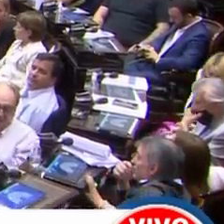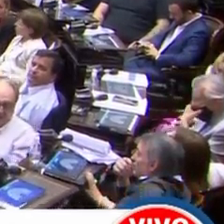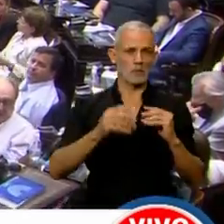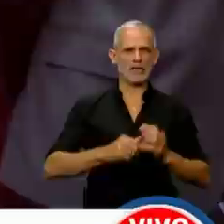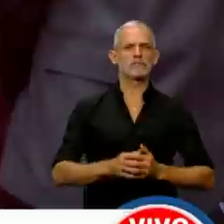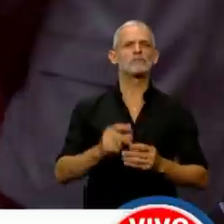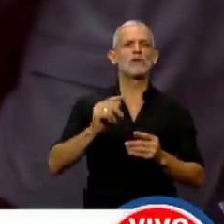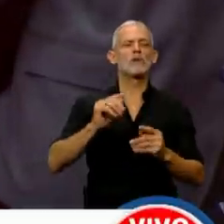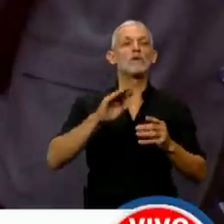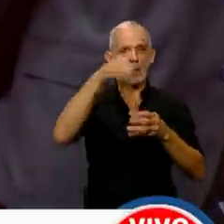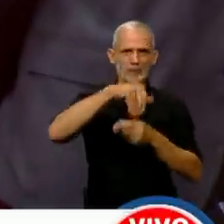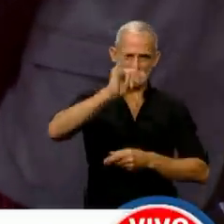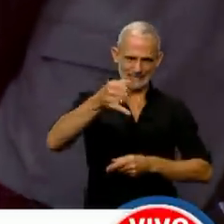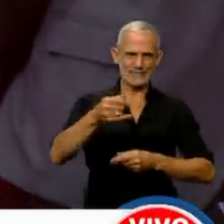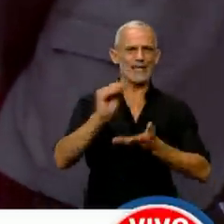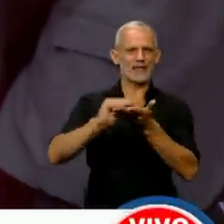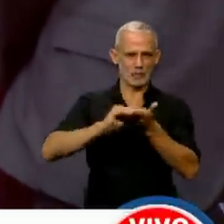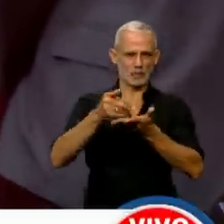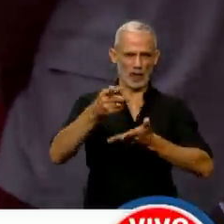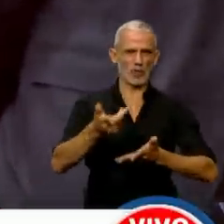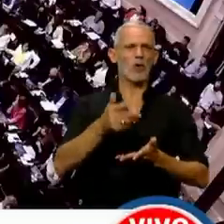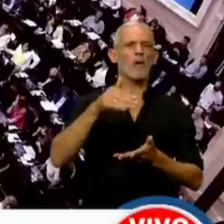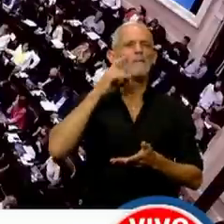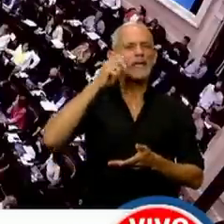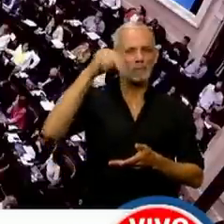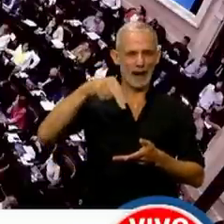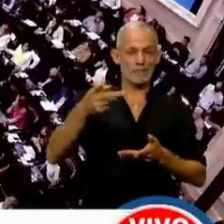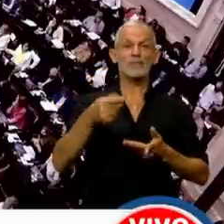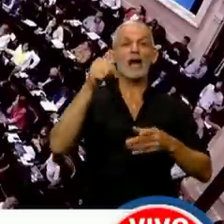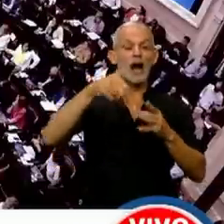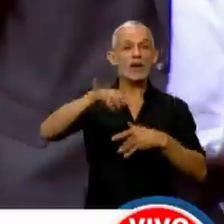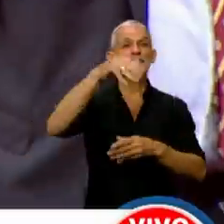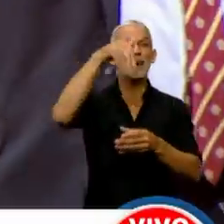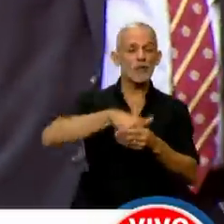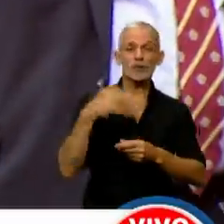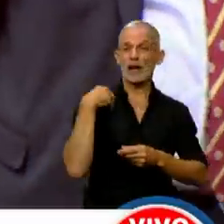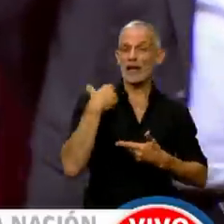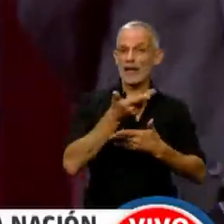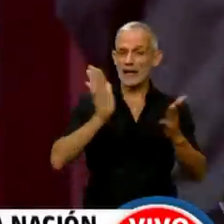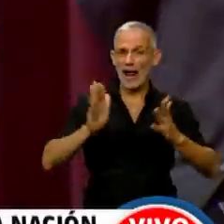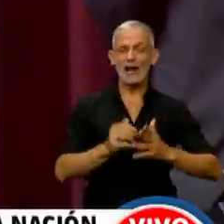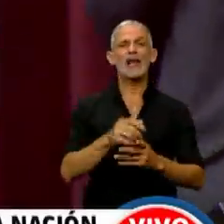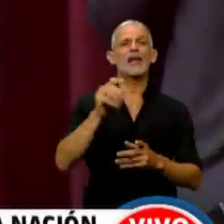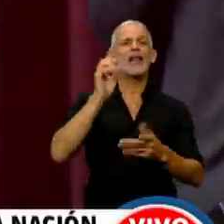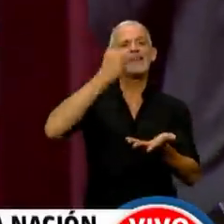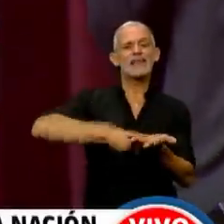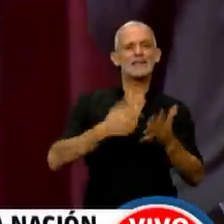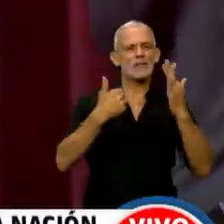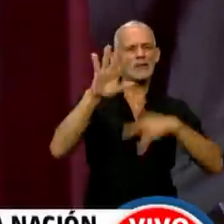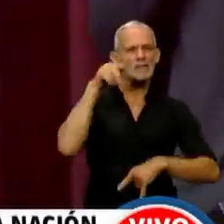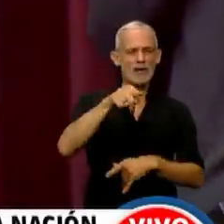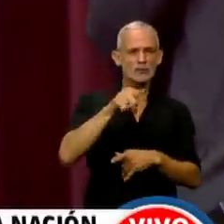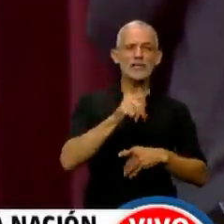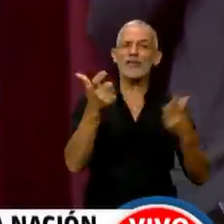resulta afirmativa diputado milman se va a votar en general el dictamen de mayoría